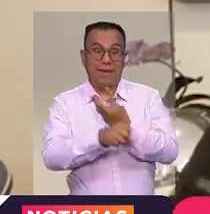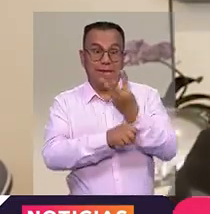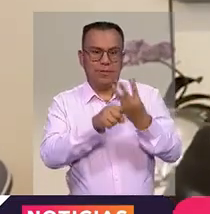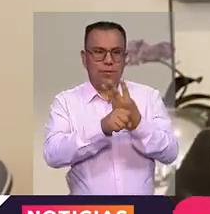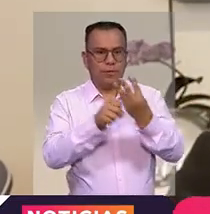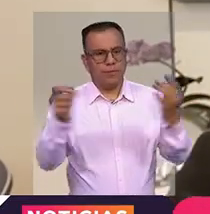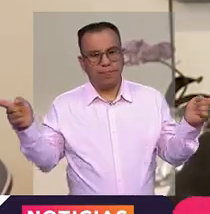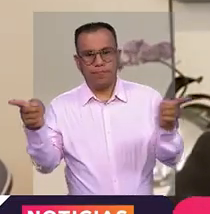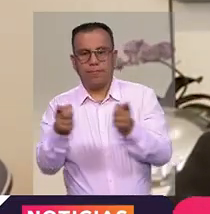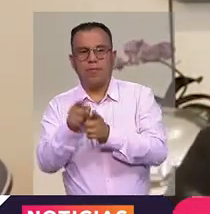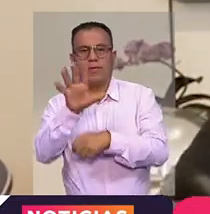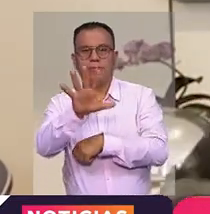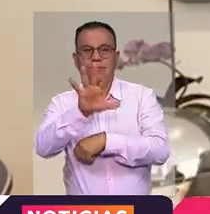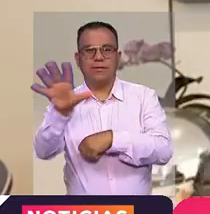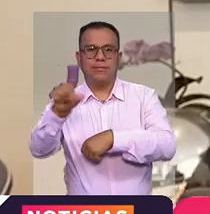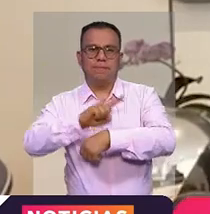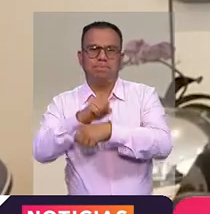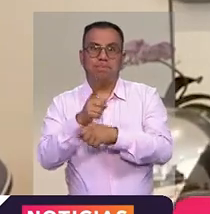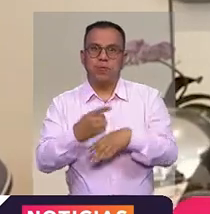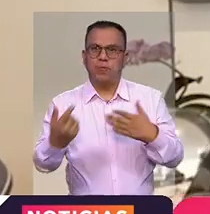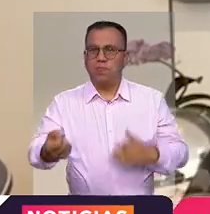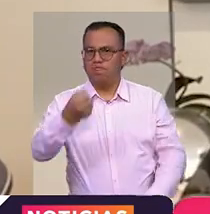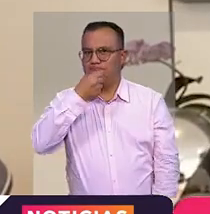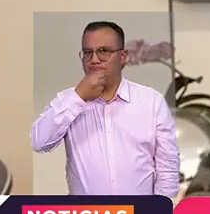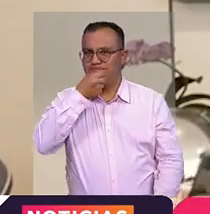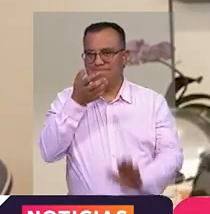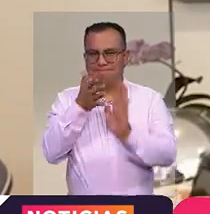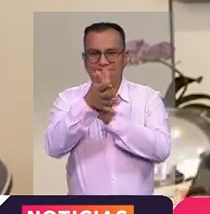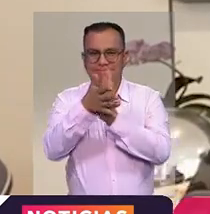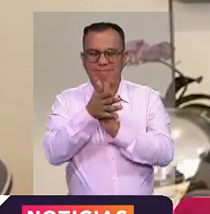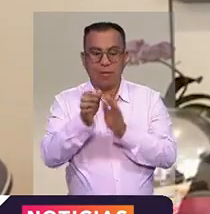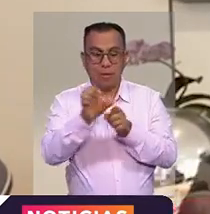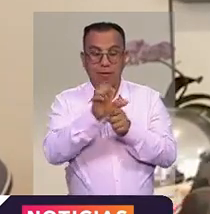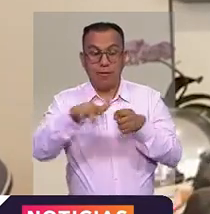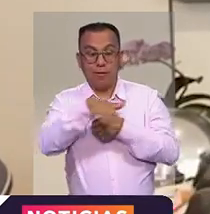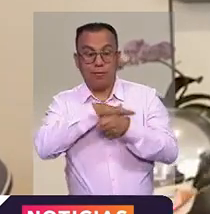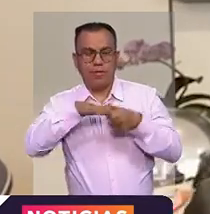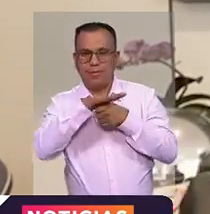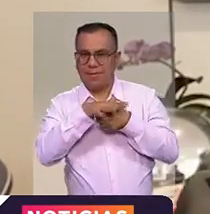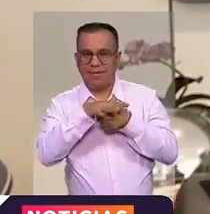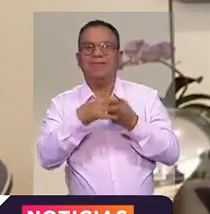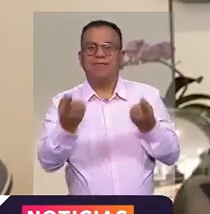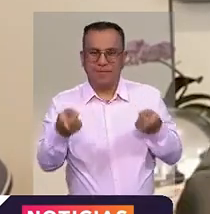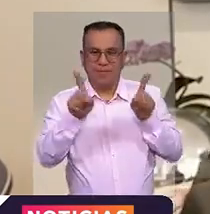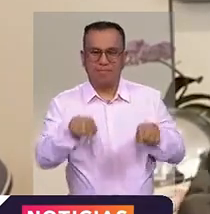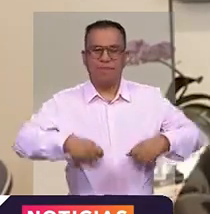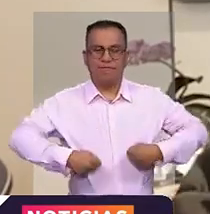horas a 55 minutos. Una gran noticia no solo para Cundinamarca, sino también para Bogotá.